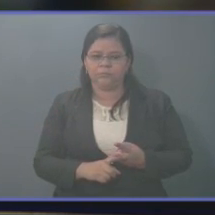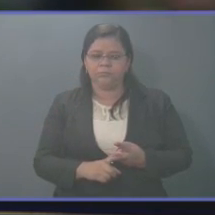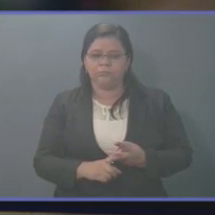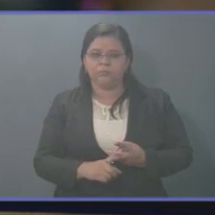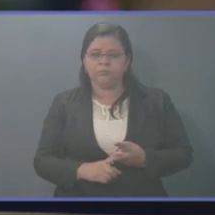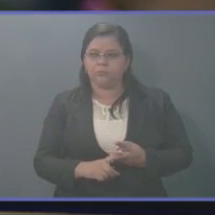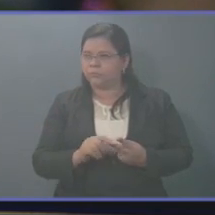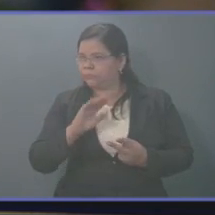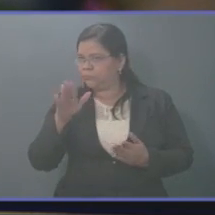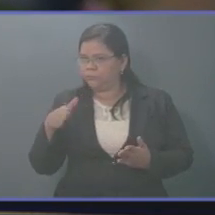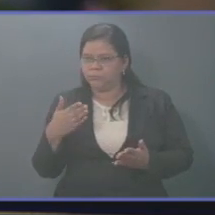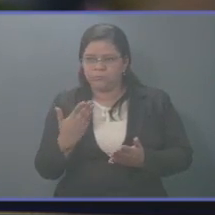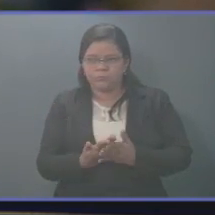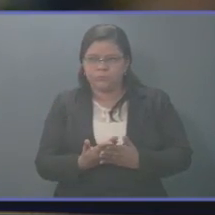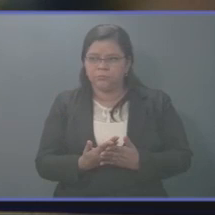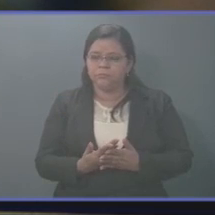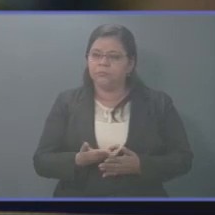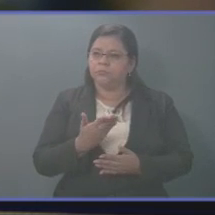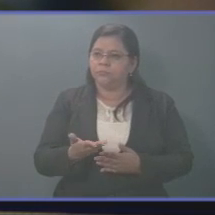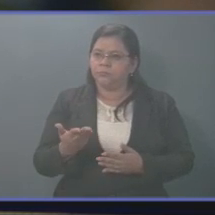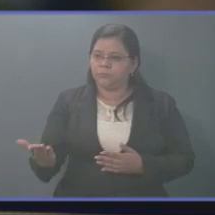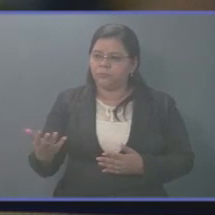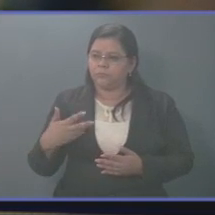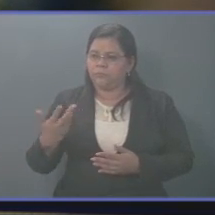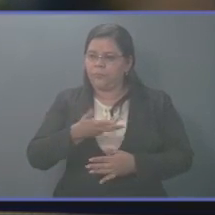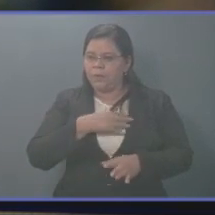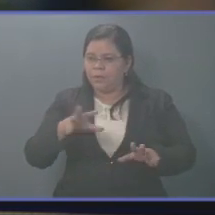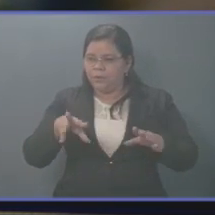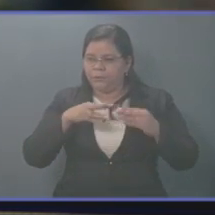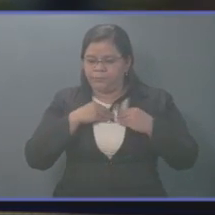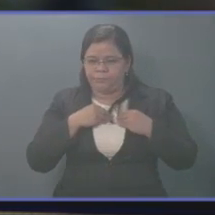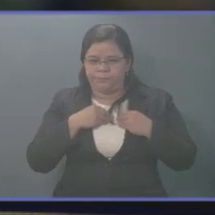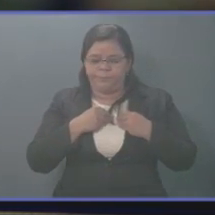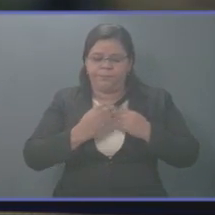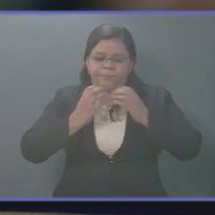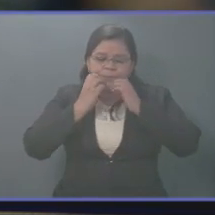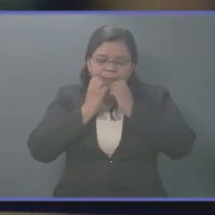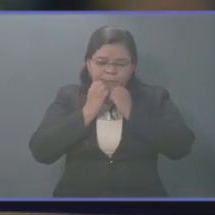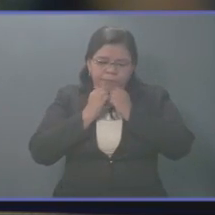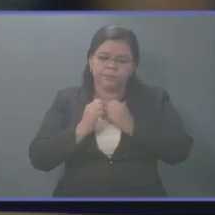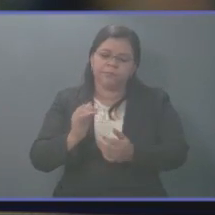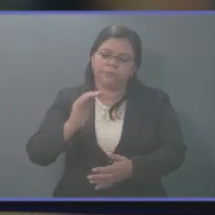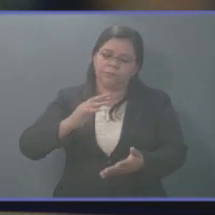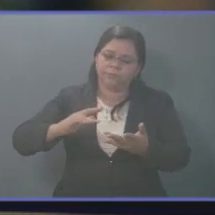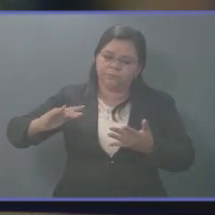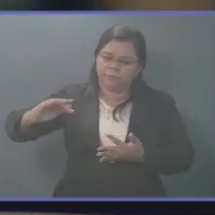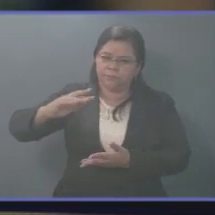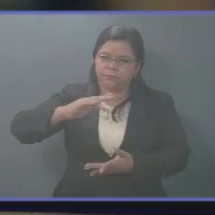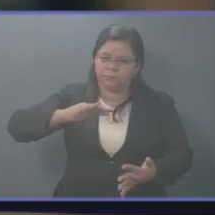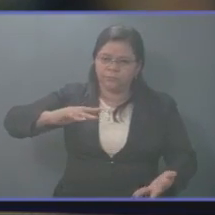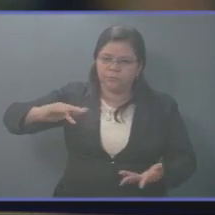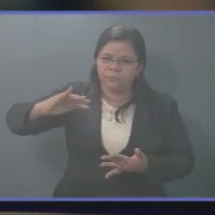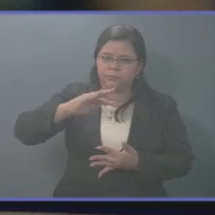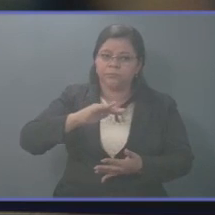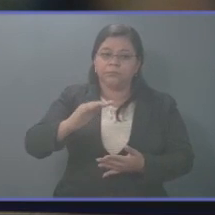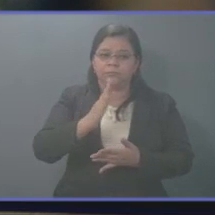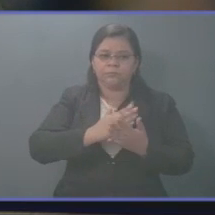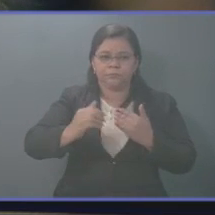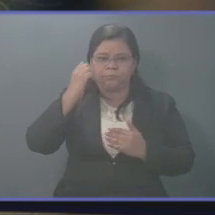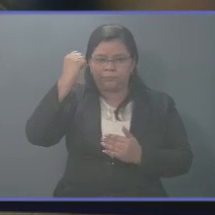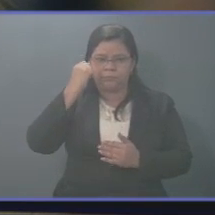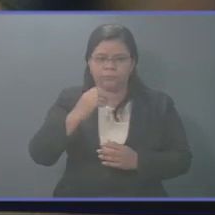todo lo que nos afecta para la conservación del medio ambiente es importante